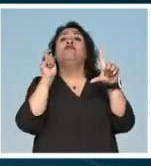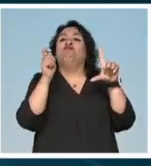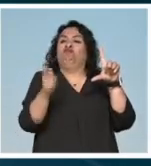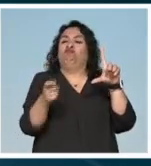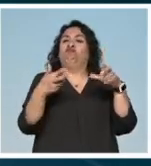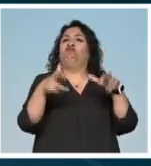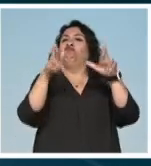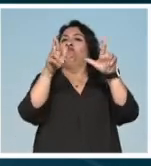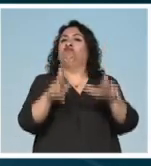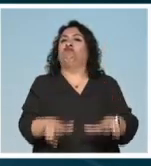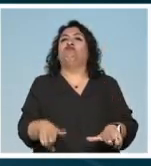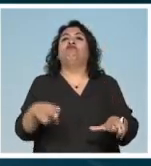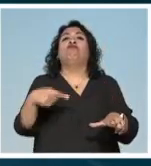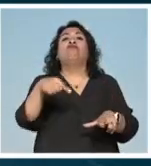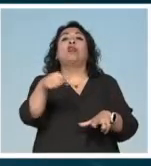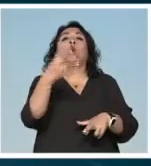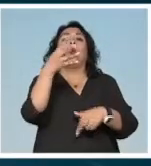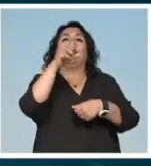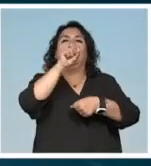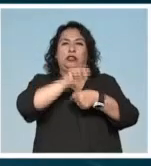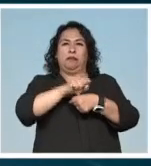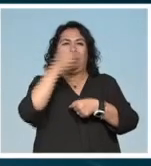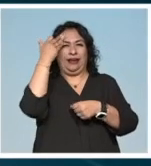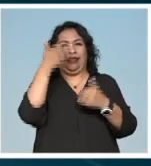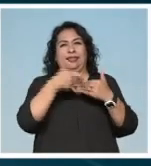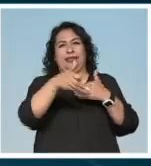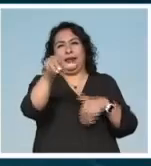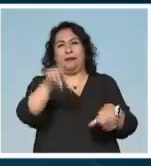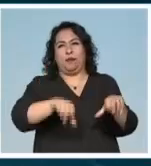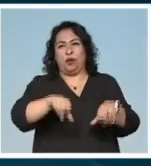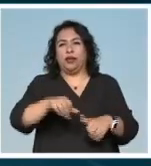dignamente representadas durante las 4 semanas que durará el evento.